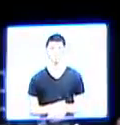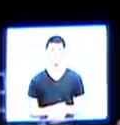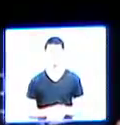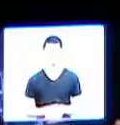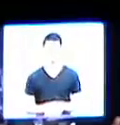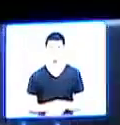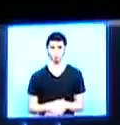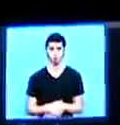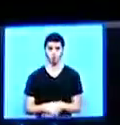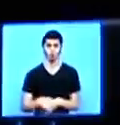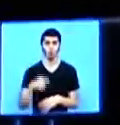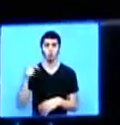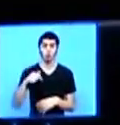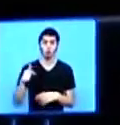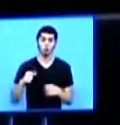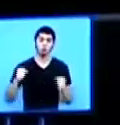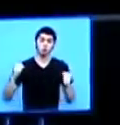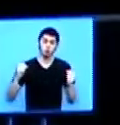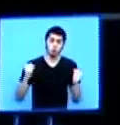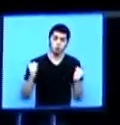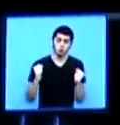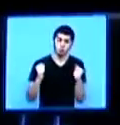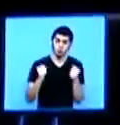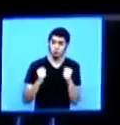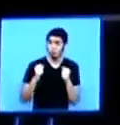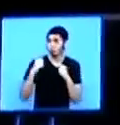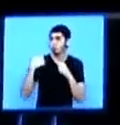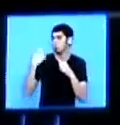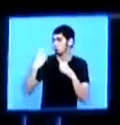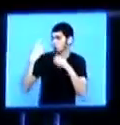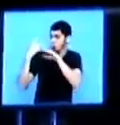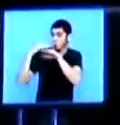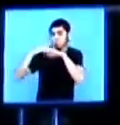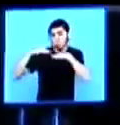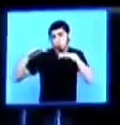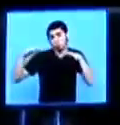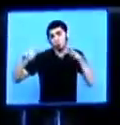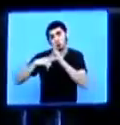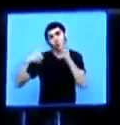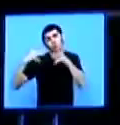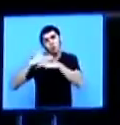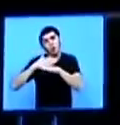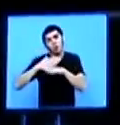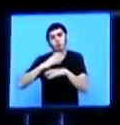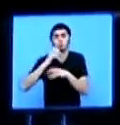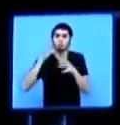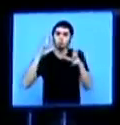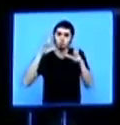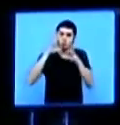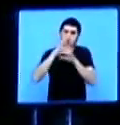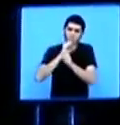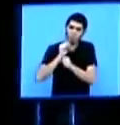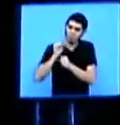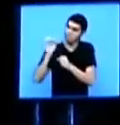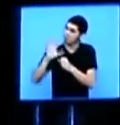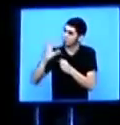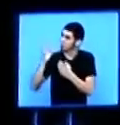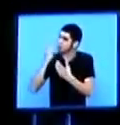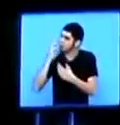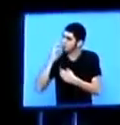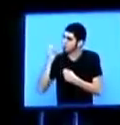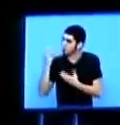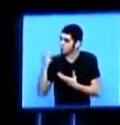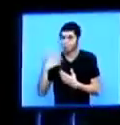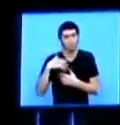Y con un poquito de frío, con la ciudad todavía oscura, así arrancamos esta mañana de viernes. Buen día, Mauricio. ¿Cómo le va? ¿Cómo anda usted? ¿Todo bien? Muy